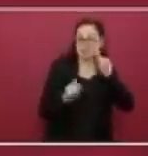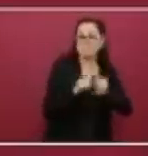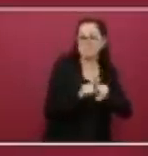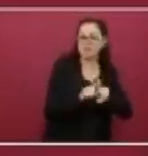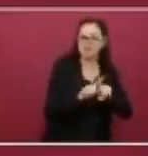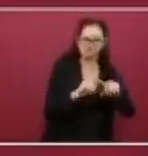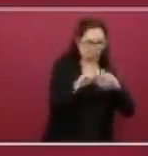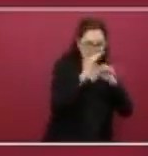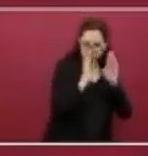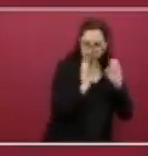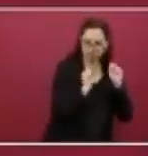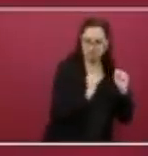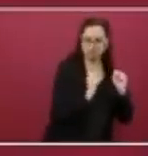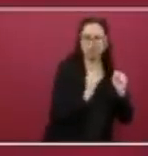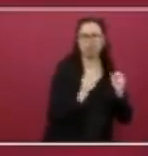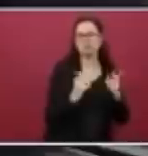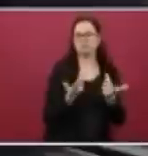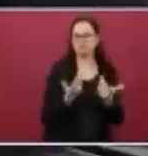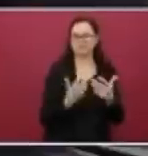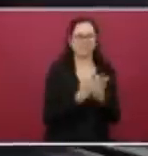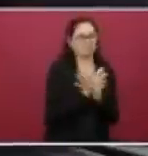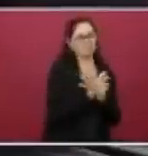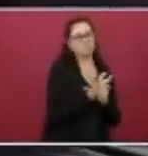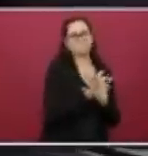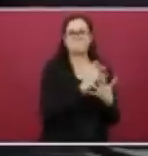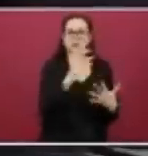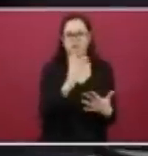es cuando los extremos se tocan